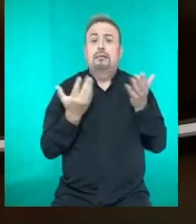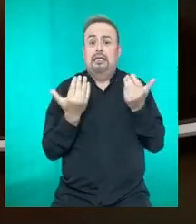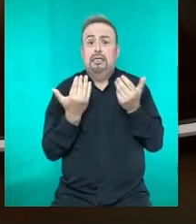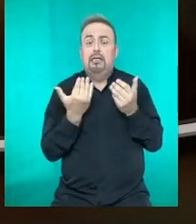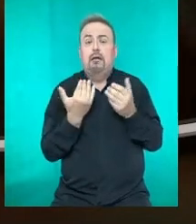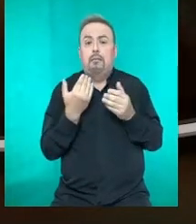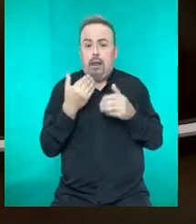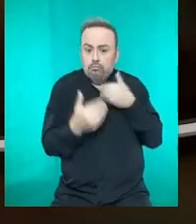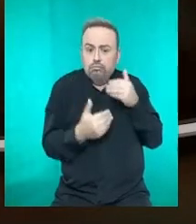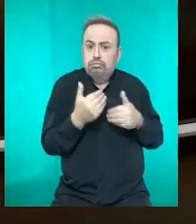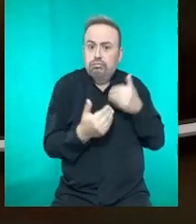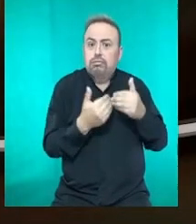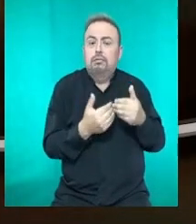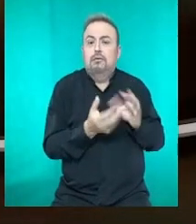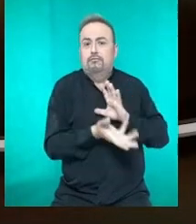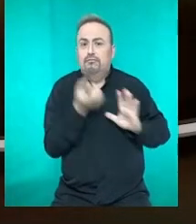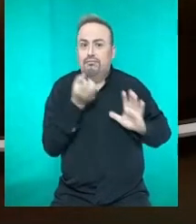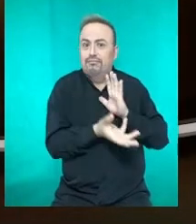los,